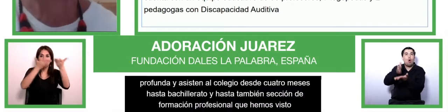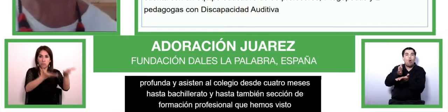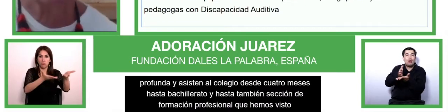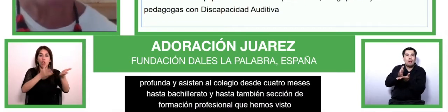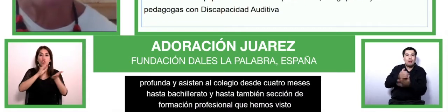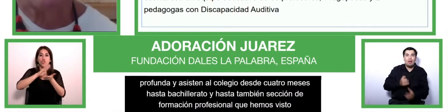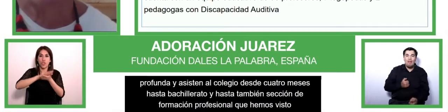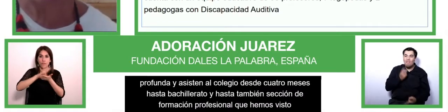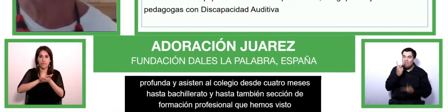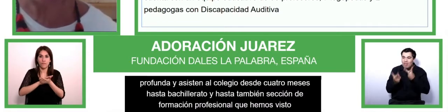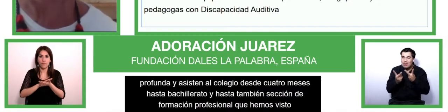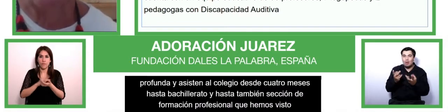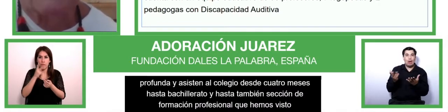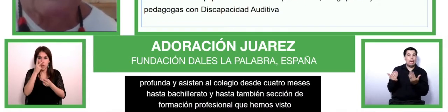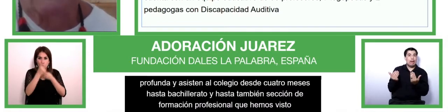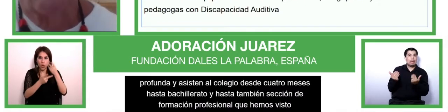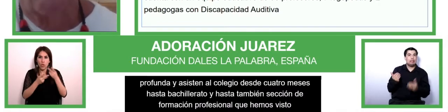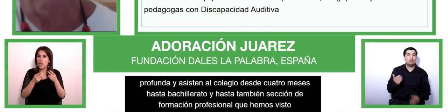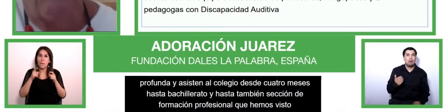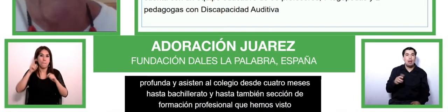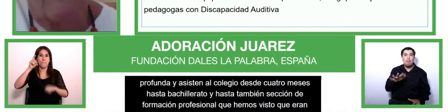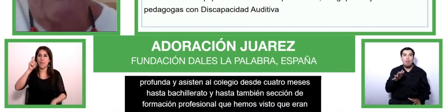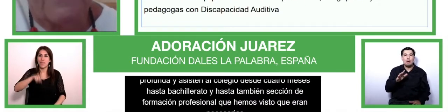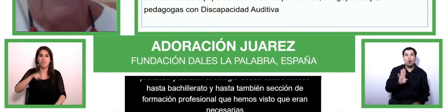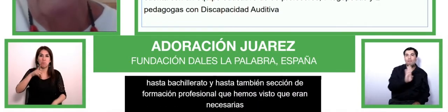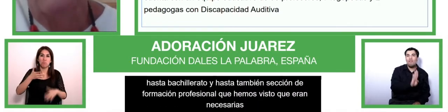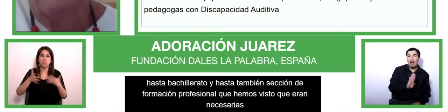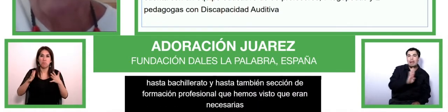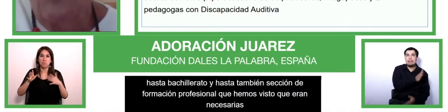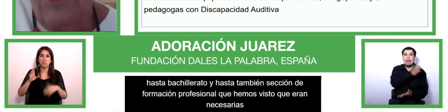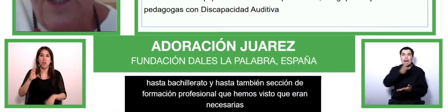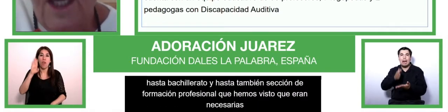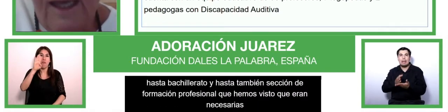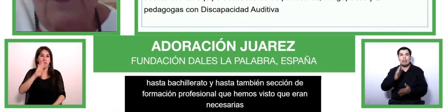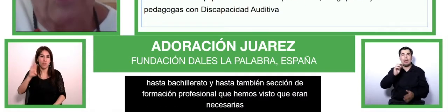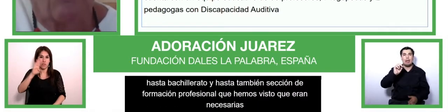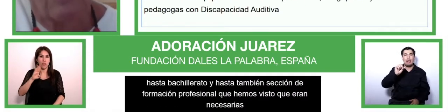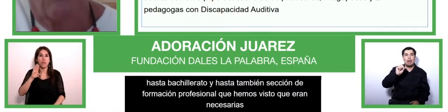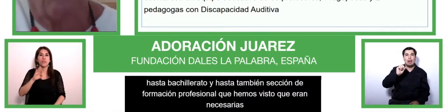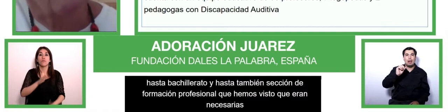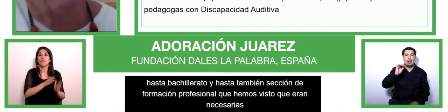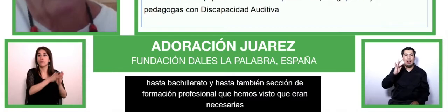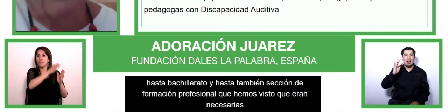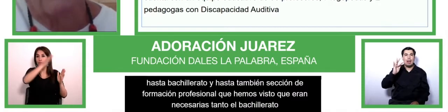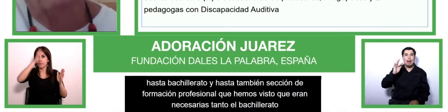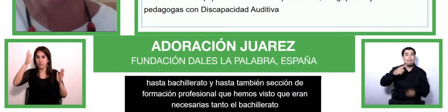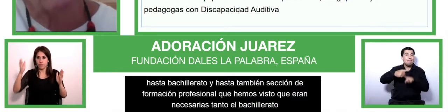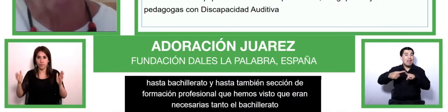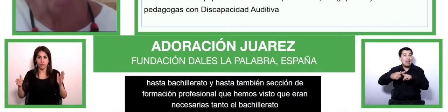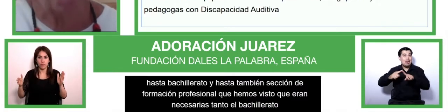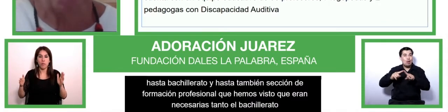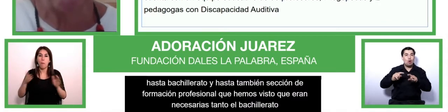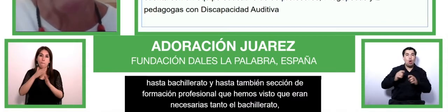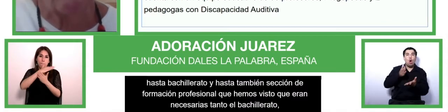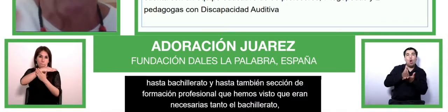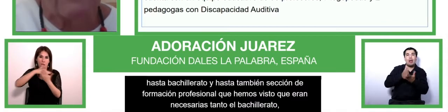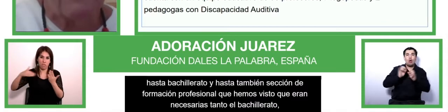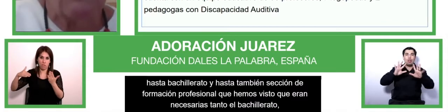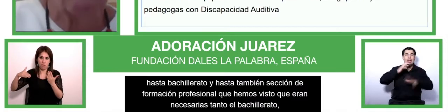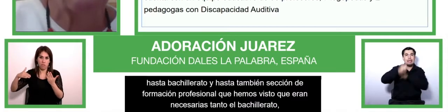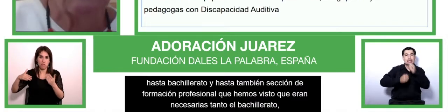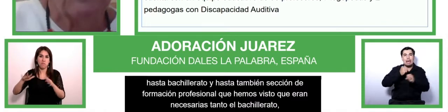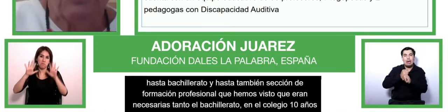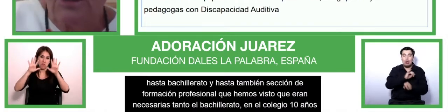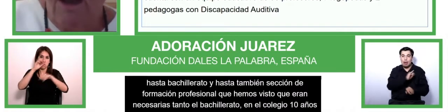que eran necesarias y que tanto bachillerato como la FP llevan solo 10 años. El colegio 10 años y luego, conforme